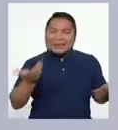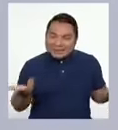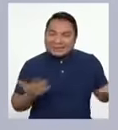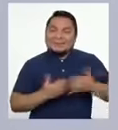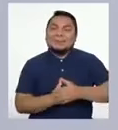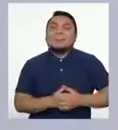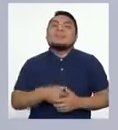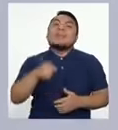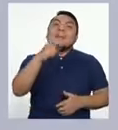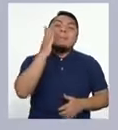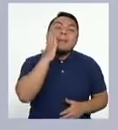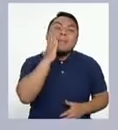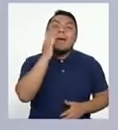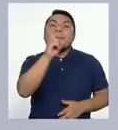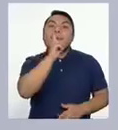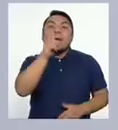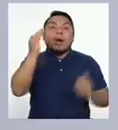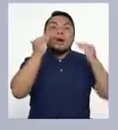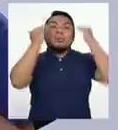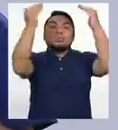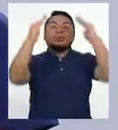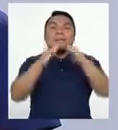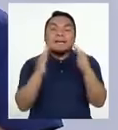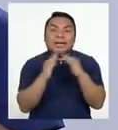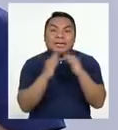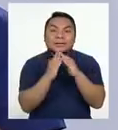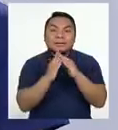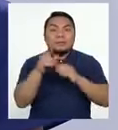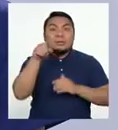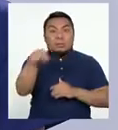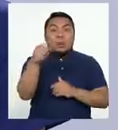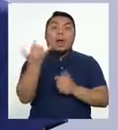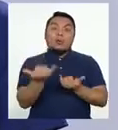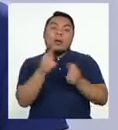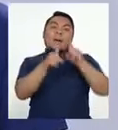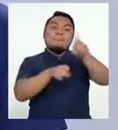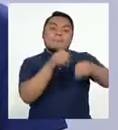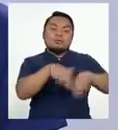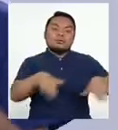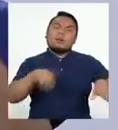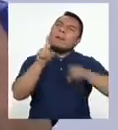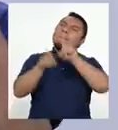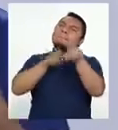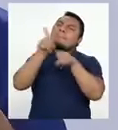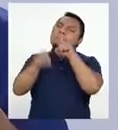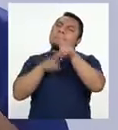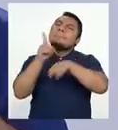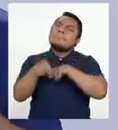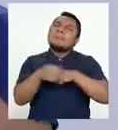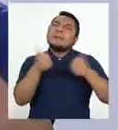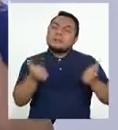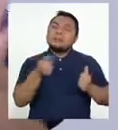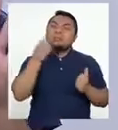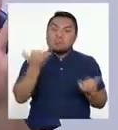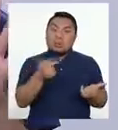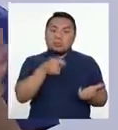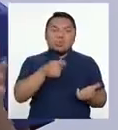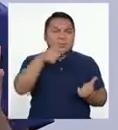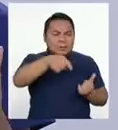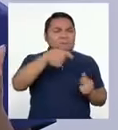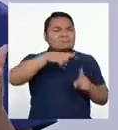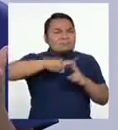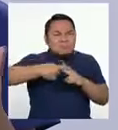Bueno, mamis, papis, adultos en casa, las preguntas que tienen las niñas y los niños son un buen inicio para